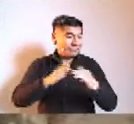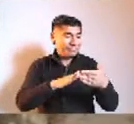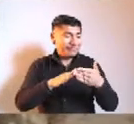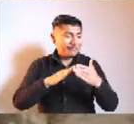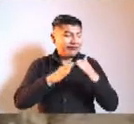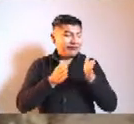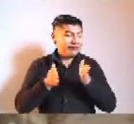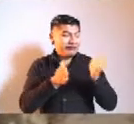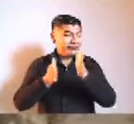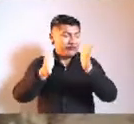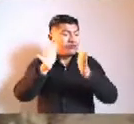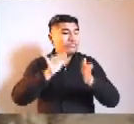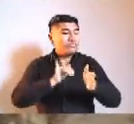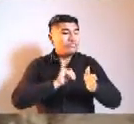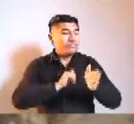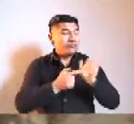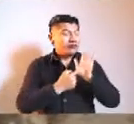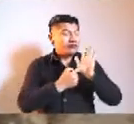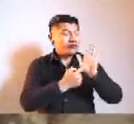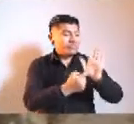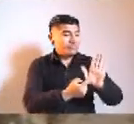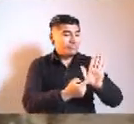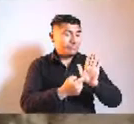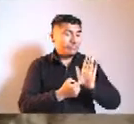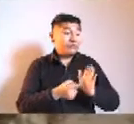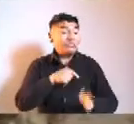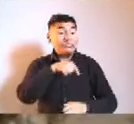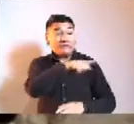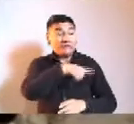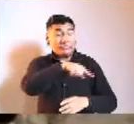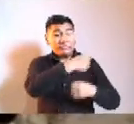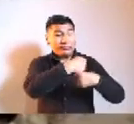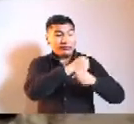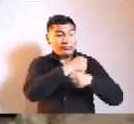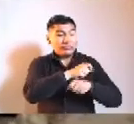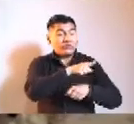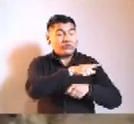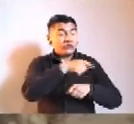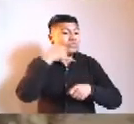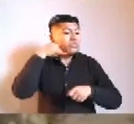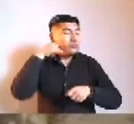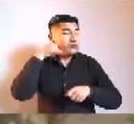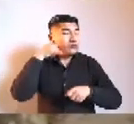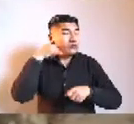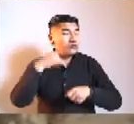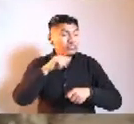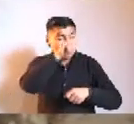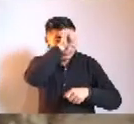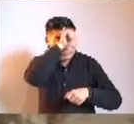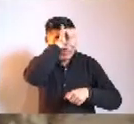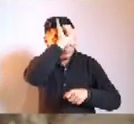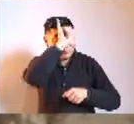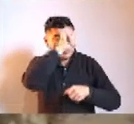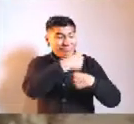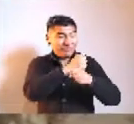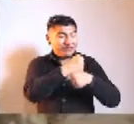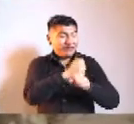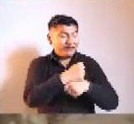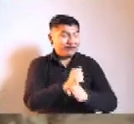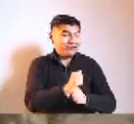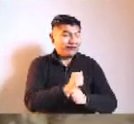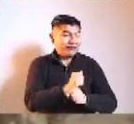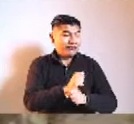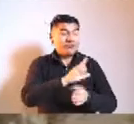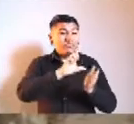camino que yo les había señalado, y se han fabricado un ternero de metal fundido. Después